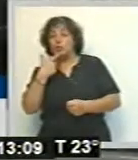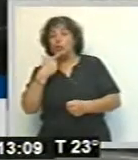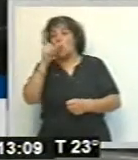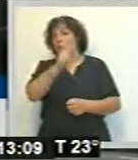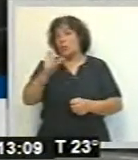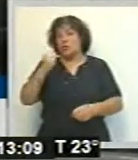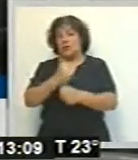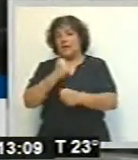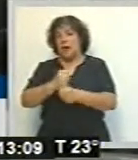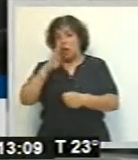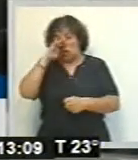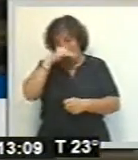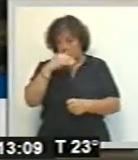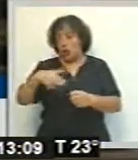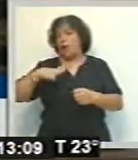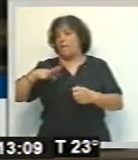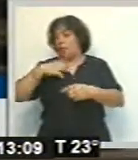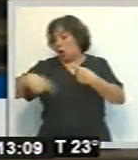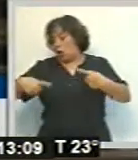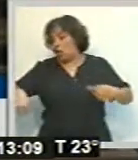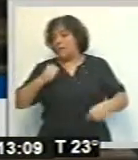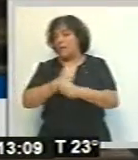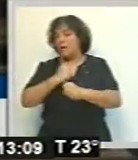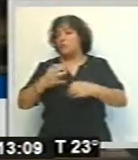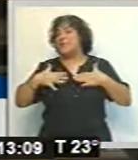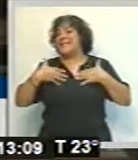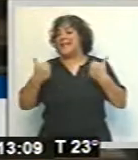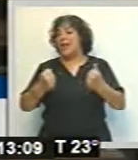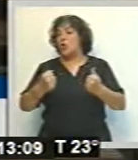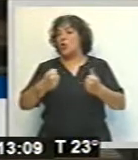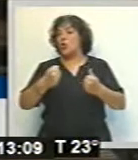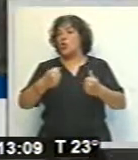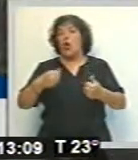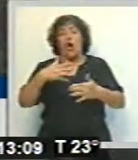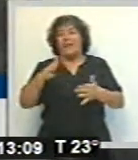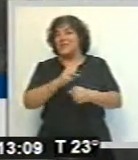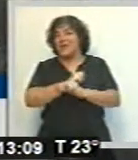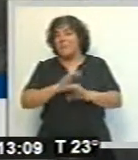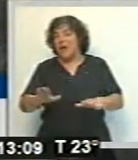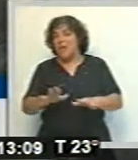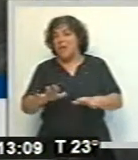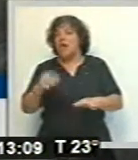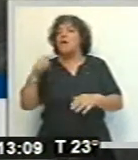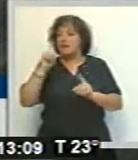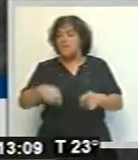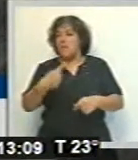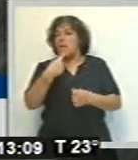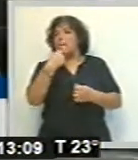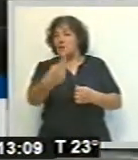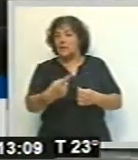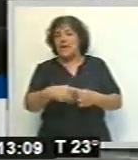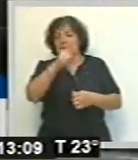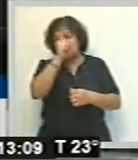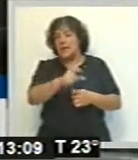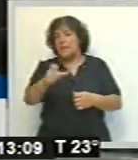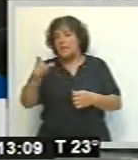con trabajadores que no tienen los elementos para trabajar, con una salud pública que está afectada por la continuidad de esta tercerización. Vamos a preguntar si los artistas, por ejemplo,